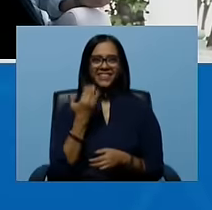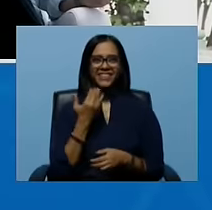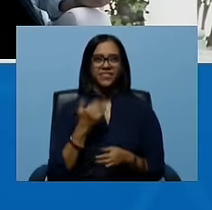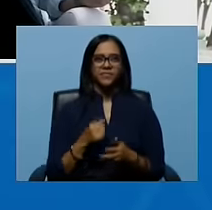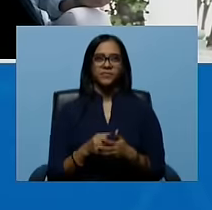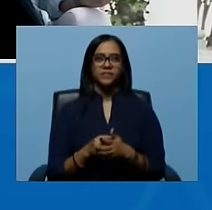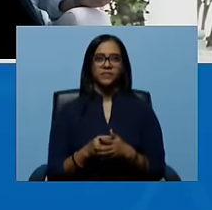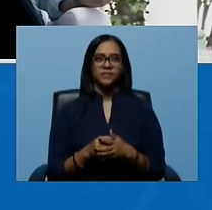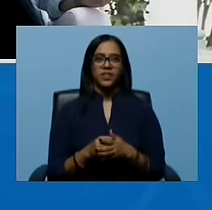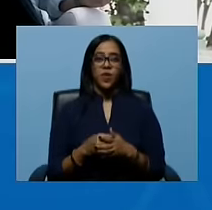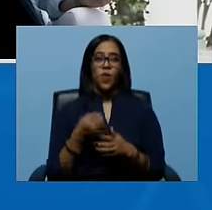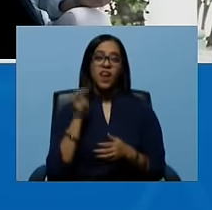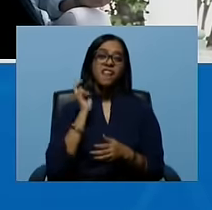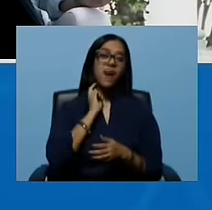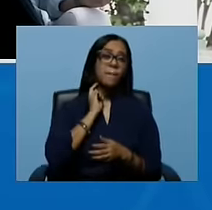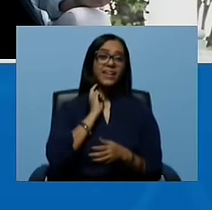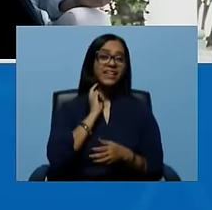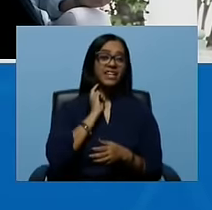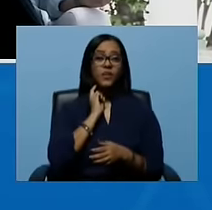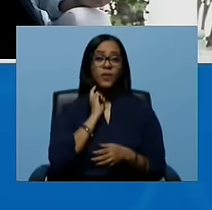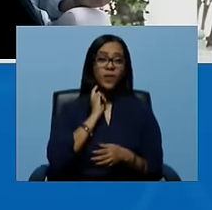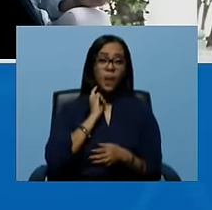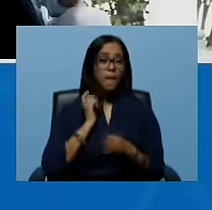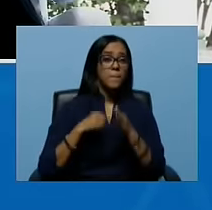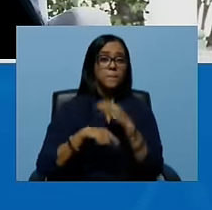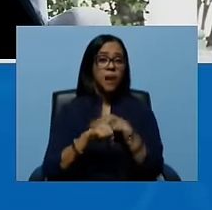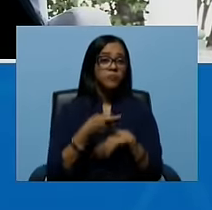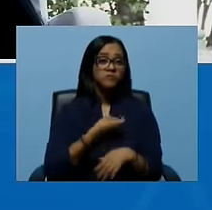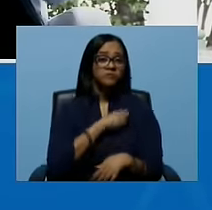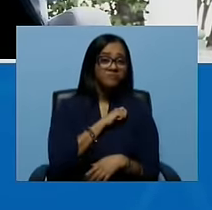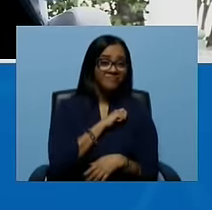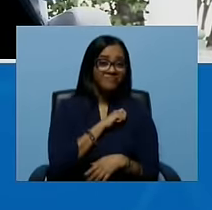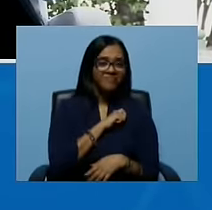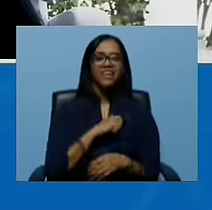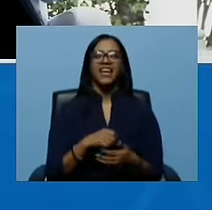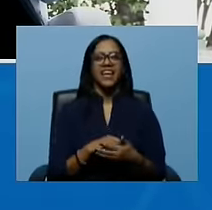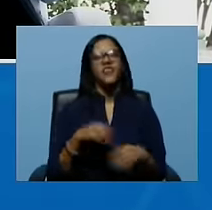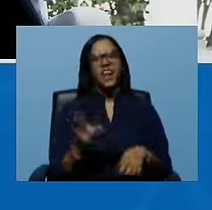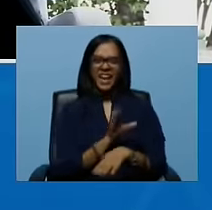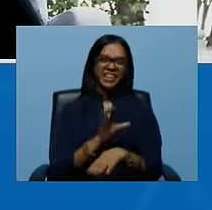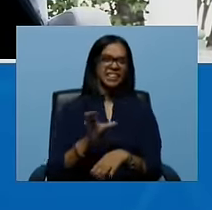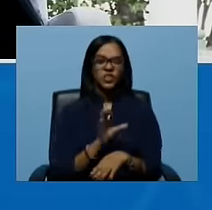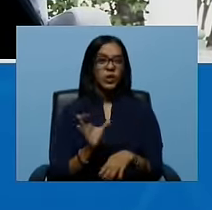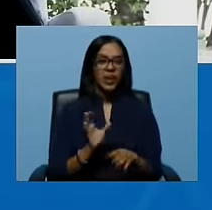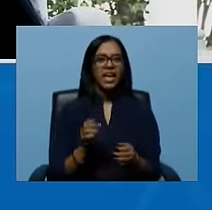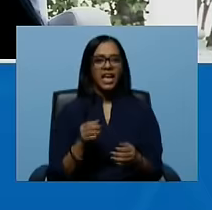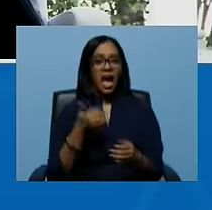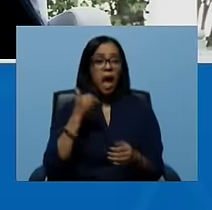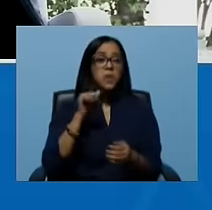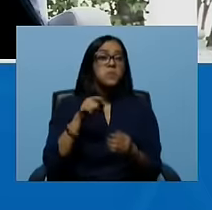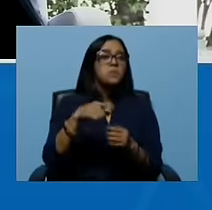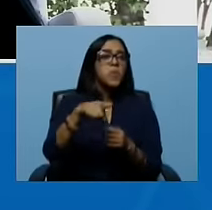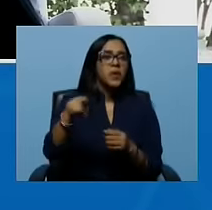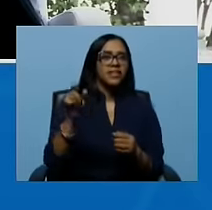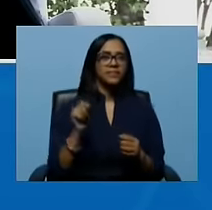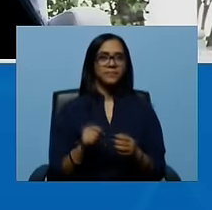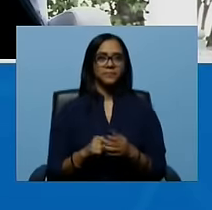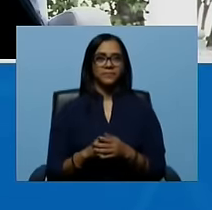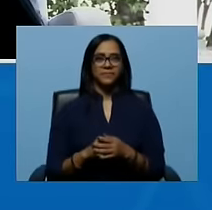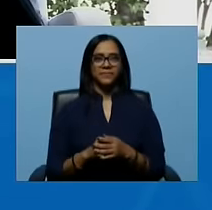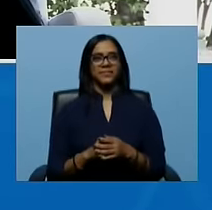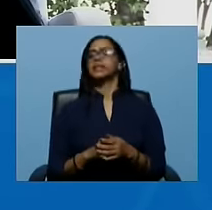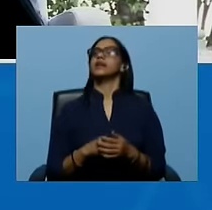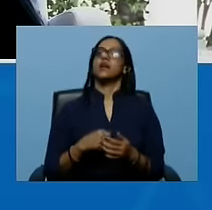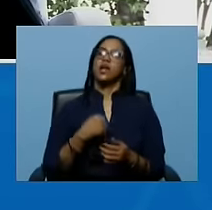Con el vampiro, vamos a Madrid. Es una versión que está corriendo por ahí. Bueno, lástima que no